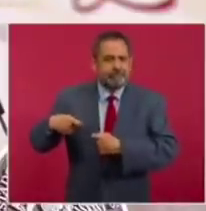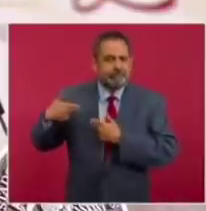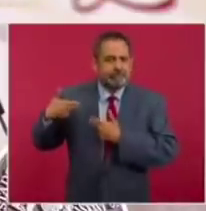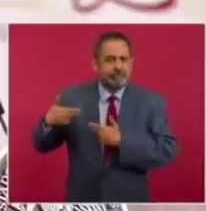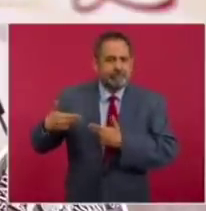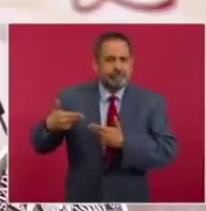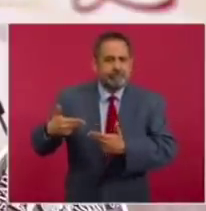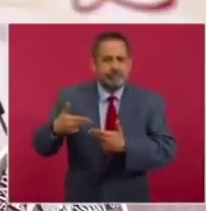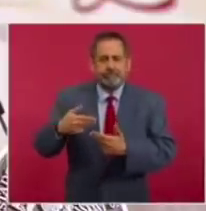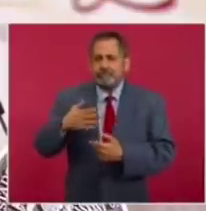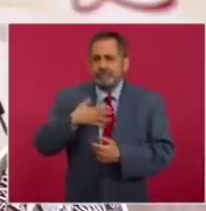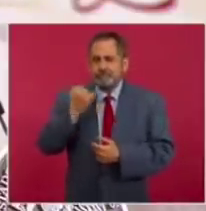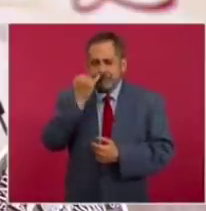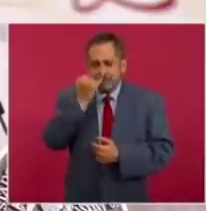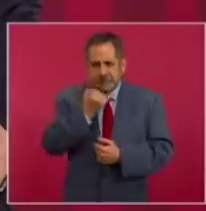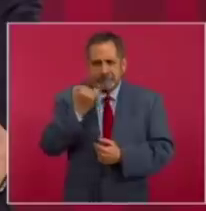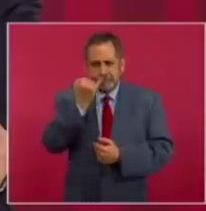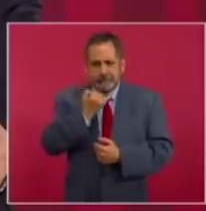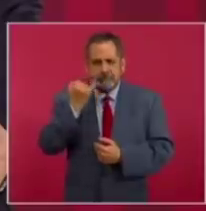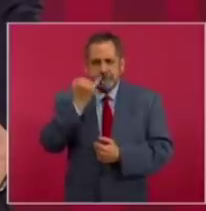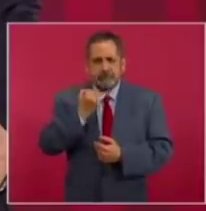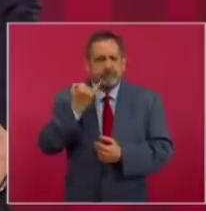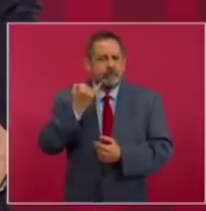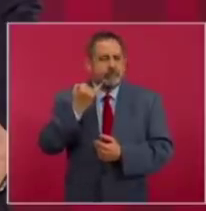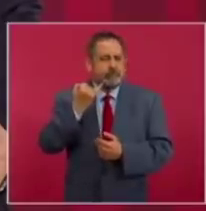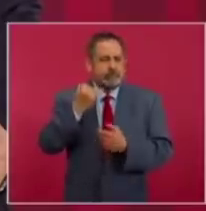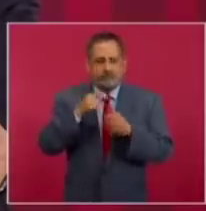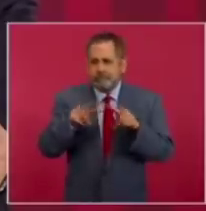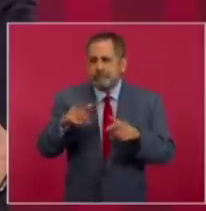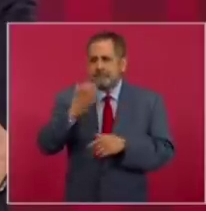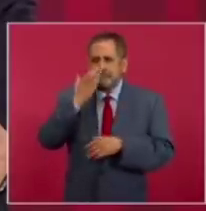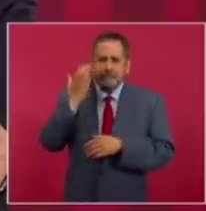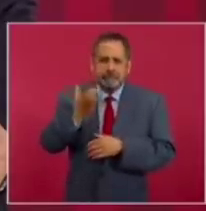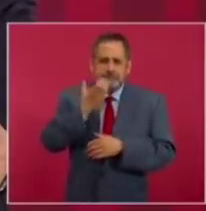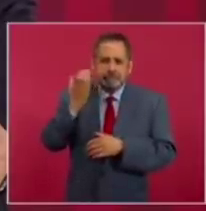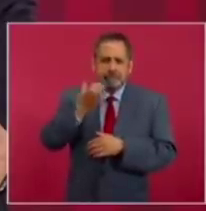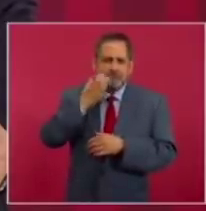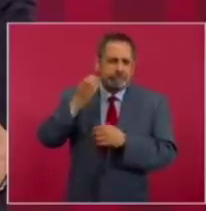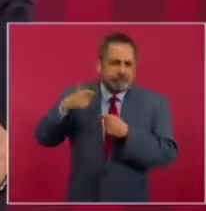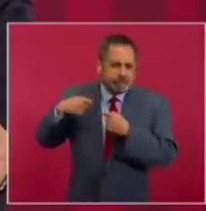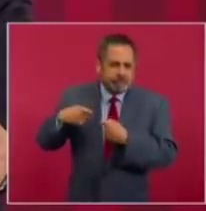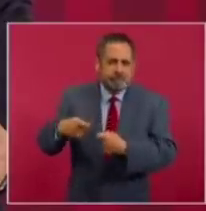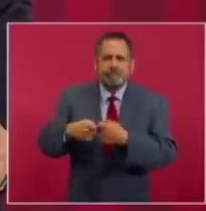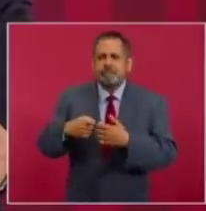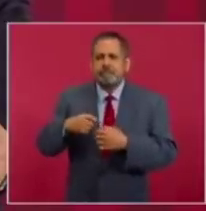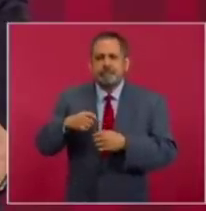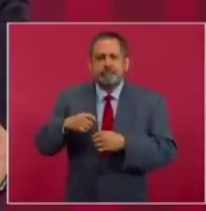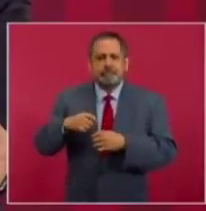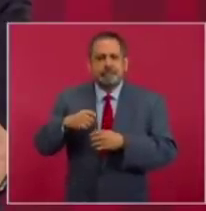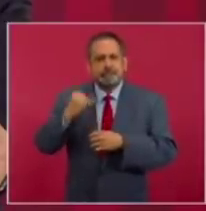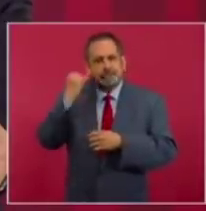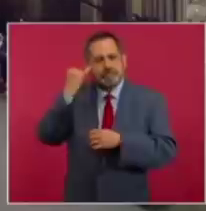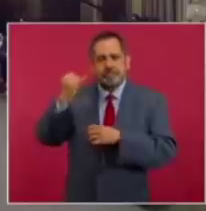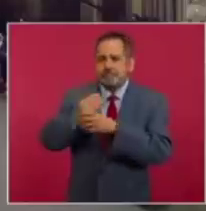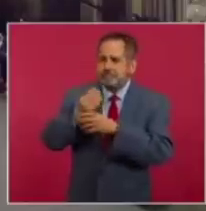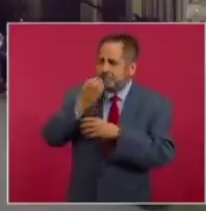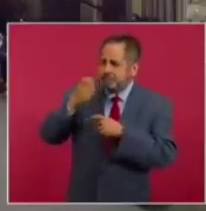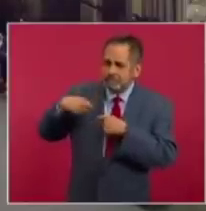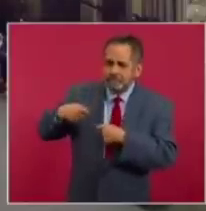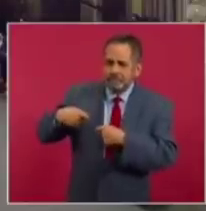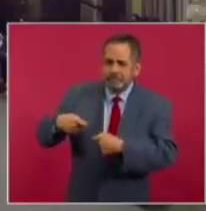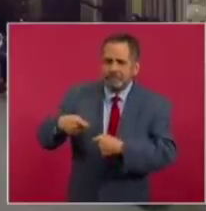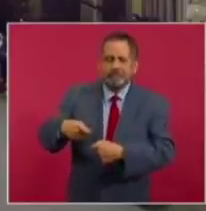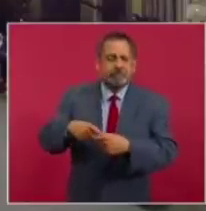son las lenguas, las tradiciones, las costumbres, la